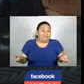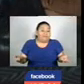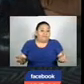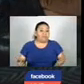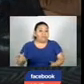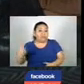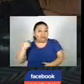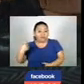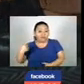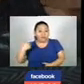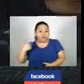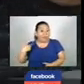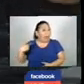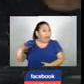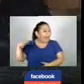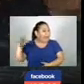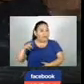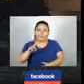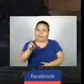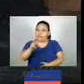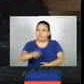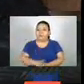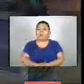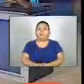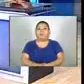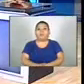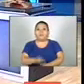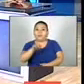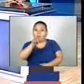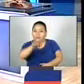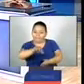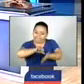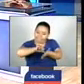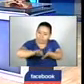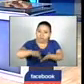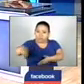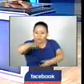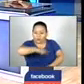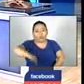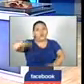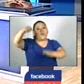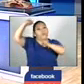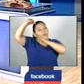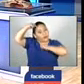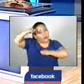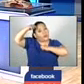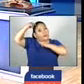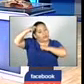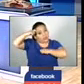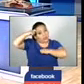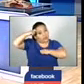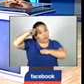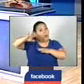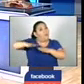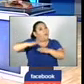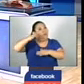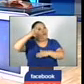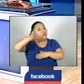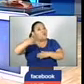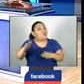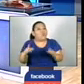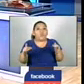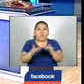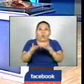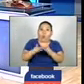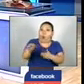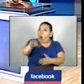estamos confiando. Es importante hacer esta conciencia para que la situación no se vaya a desbordar como ha pasado en